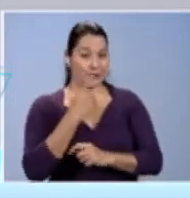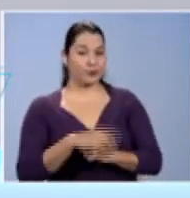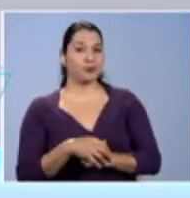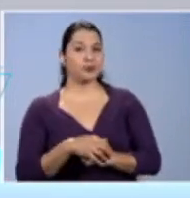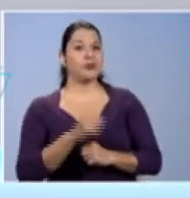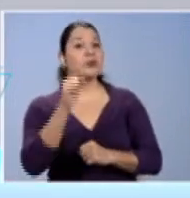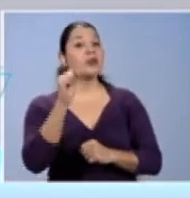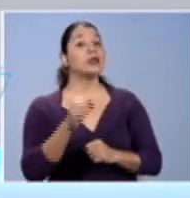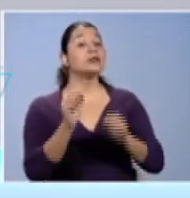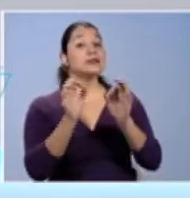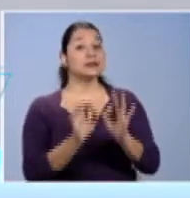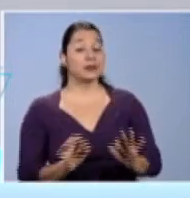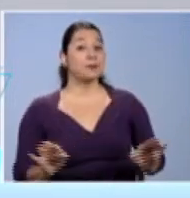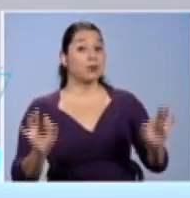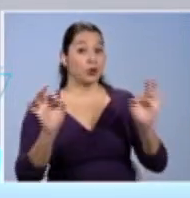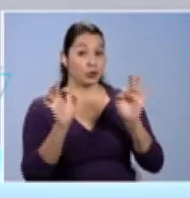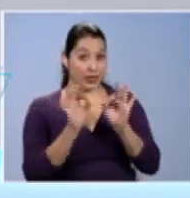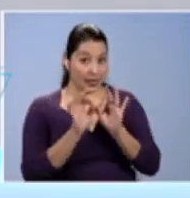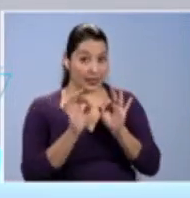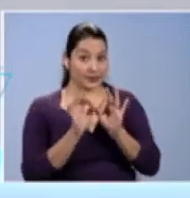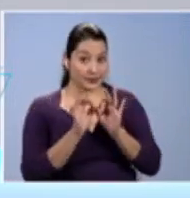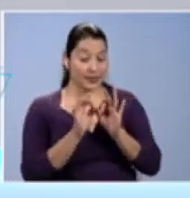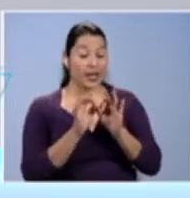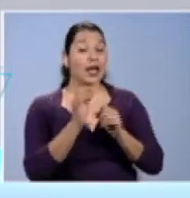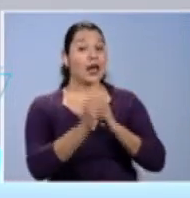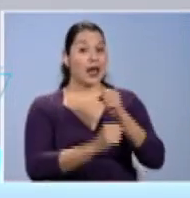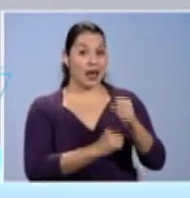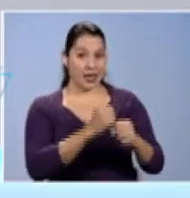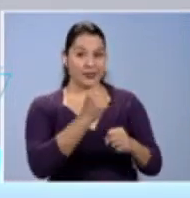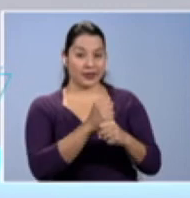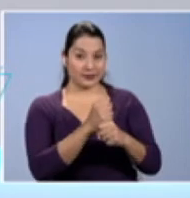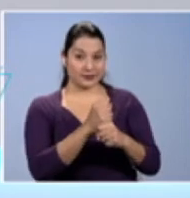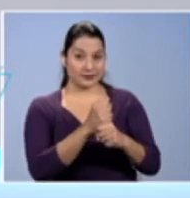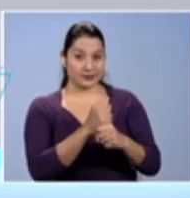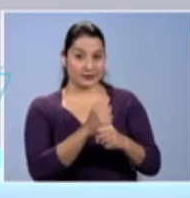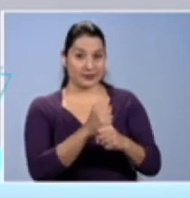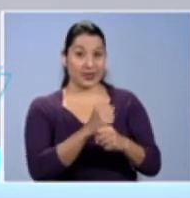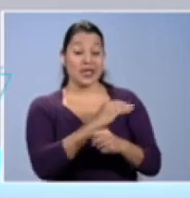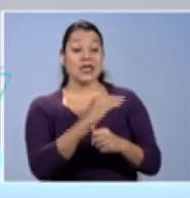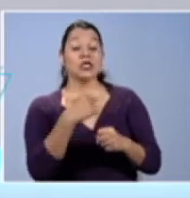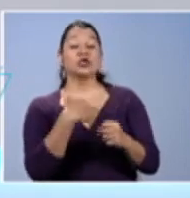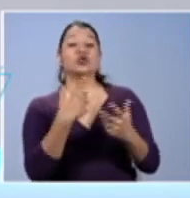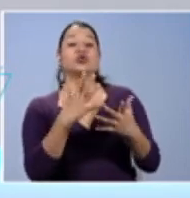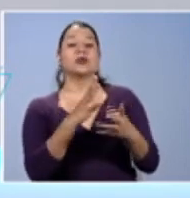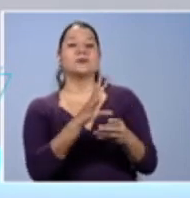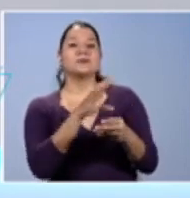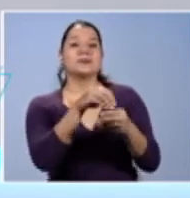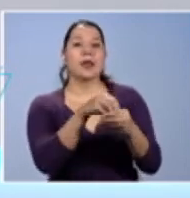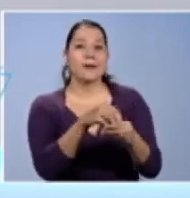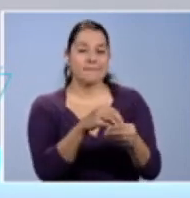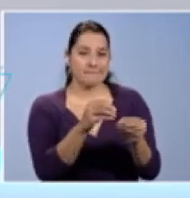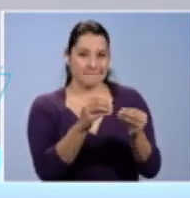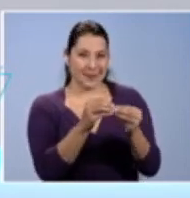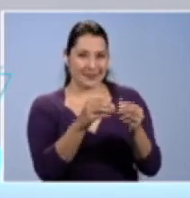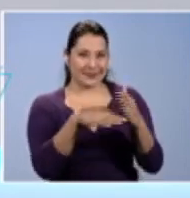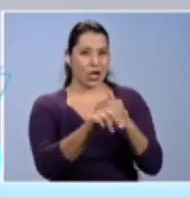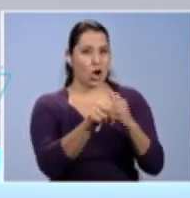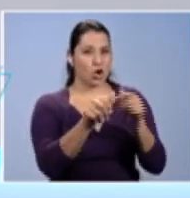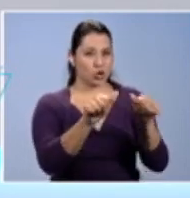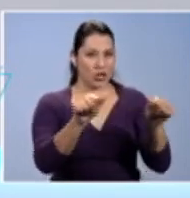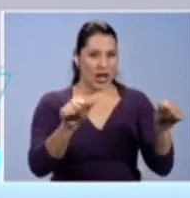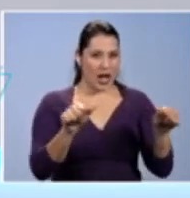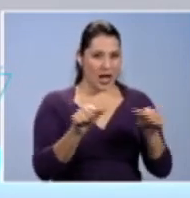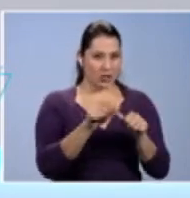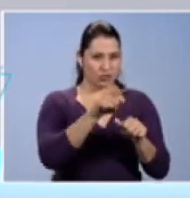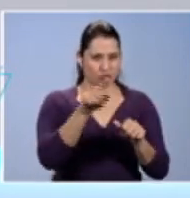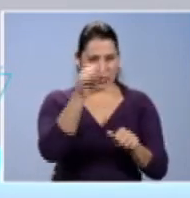sí es importante el factor de la edad, y aquí ya me meto un poquito ya más en otra área. Recordemos que hace poquito más de